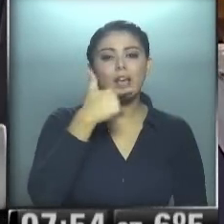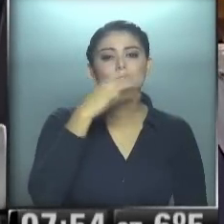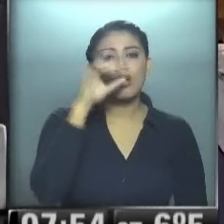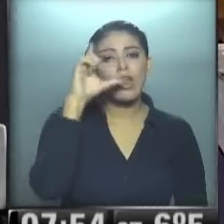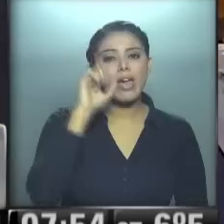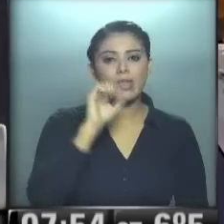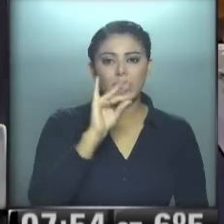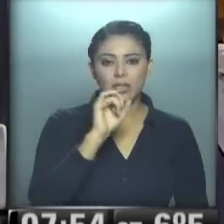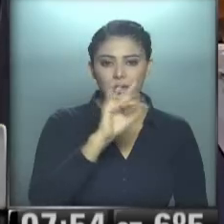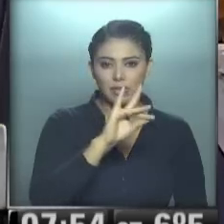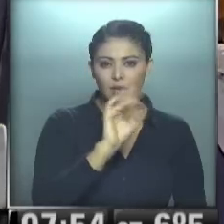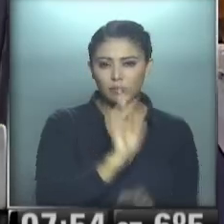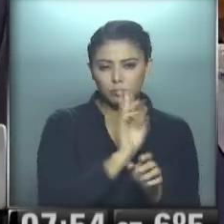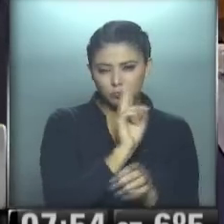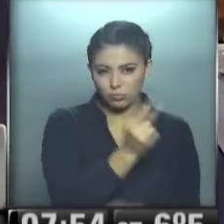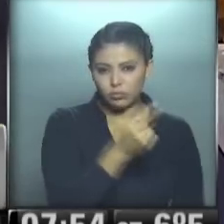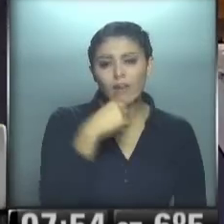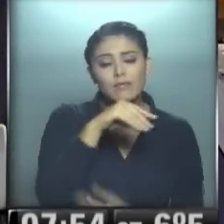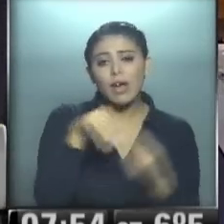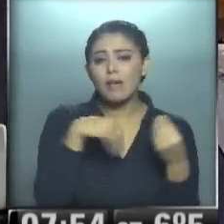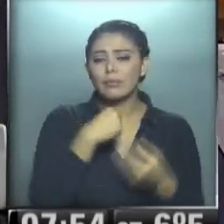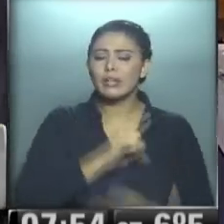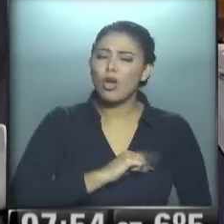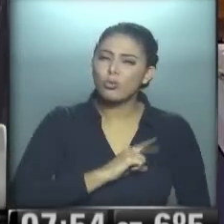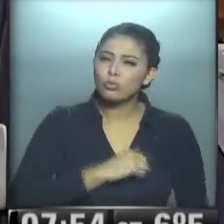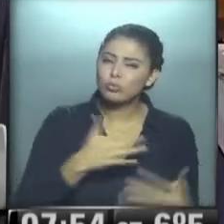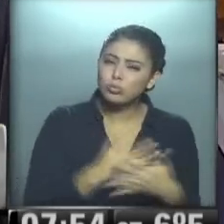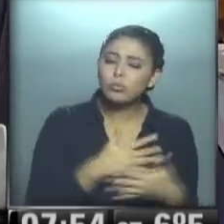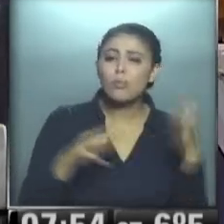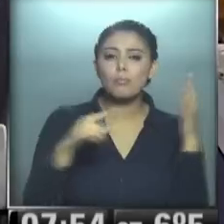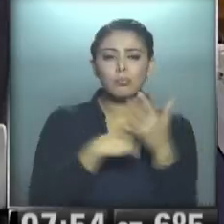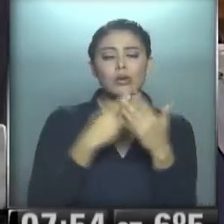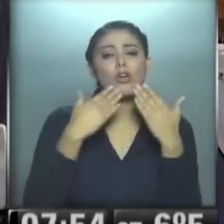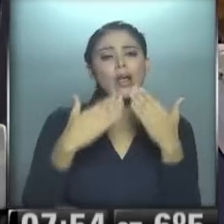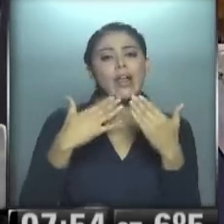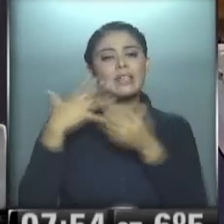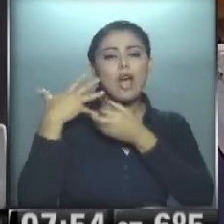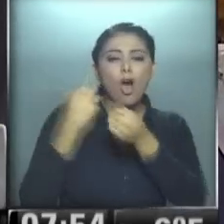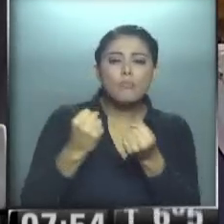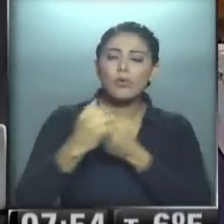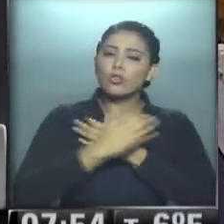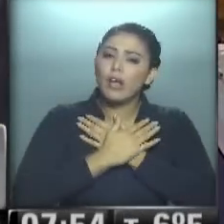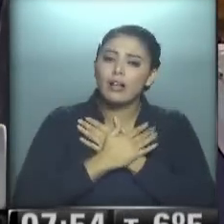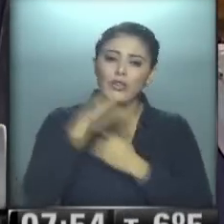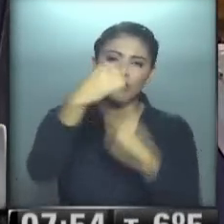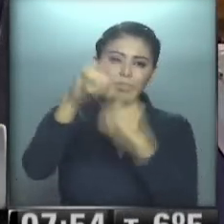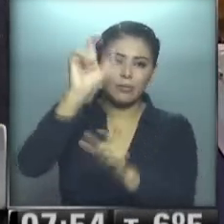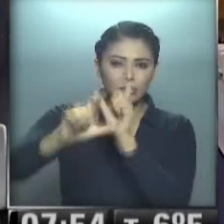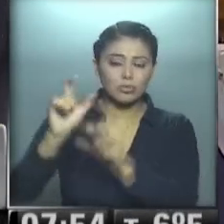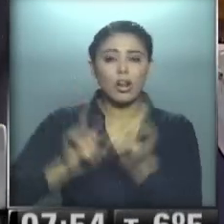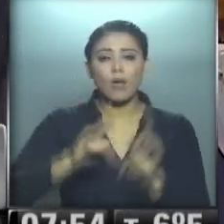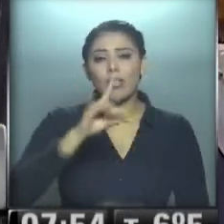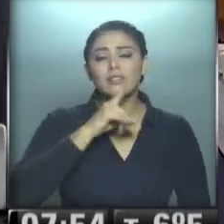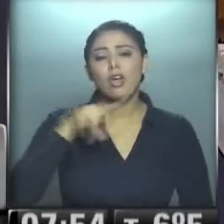bueno, destruida pero contenida de alguna manera por el afecto y por los apoyos que han recibido de